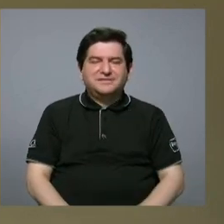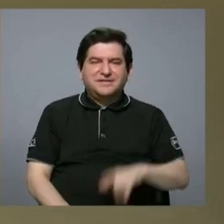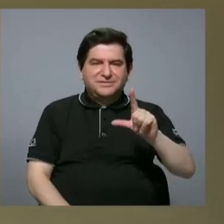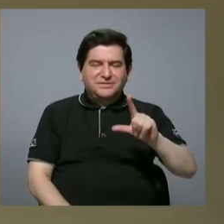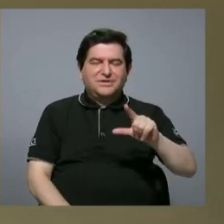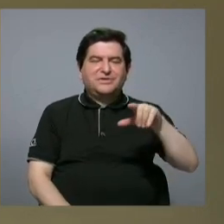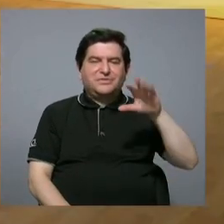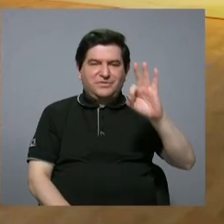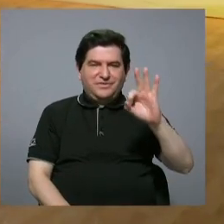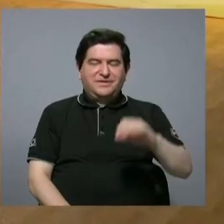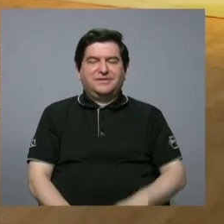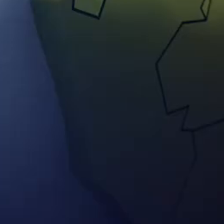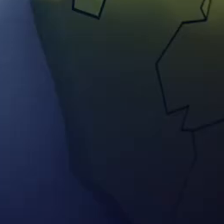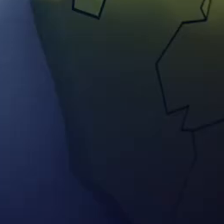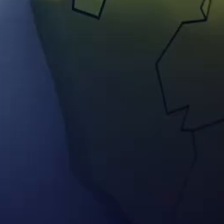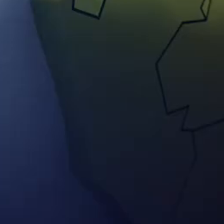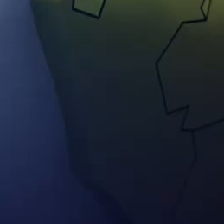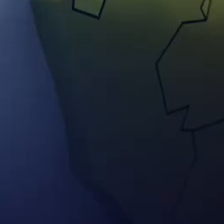A la orden.